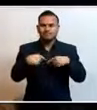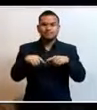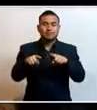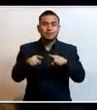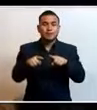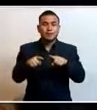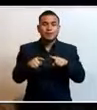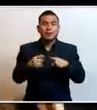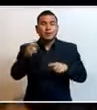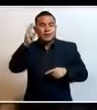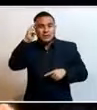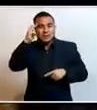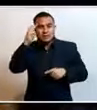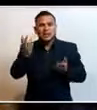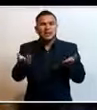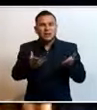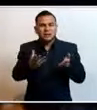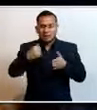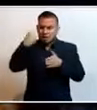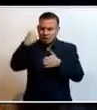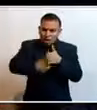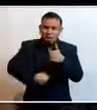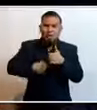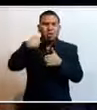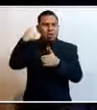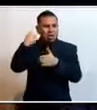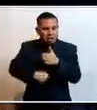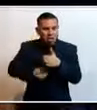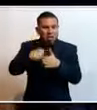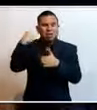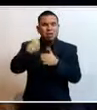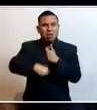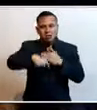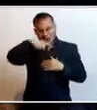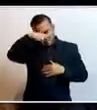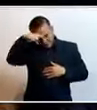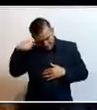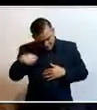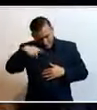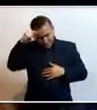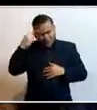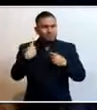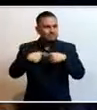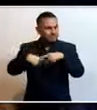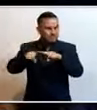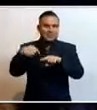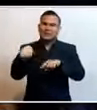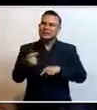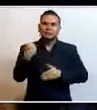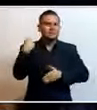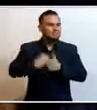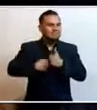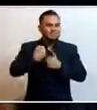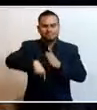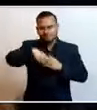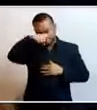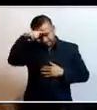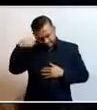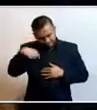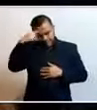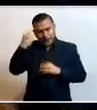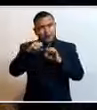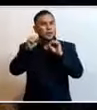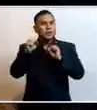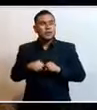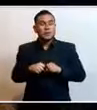Si tenemos que poner más de nuestro esfuerzo, pongamos más de nuestro esfuerzo. Y si parece que no es suficiente, pues pongamos más todavía. Pero no podemos